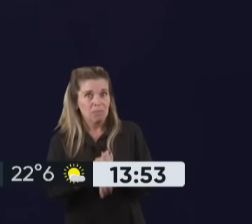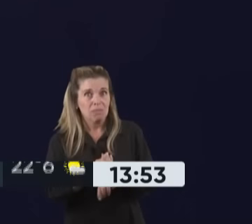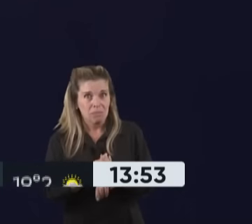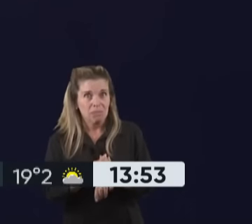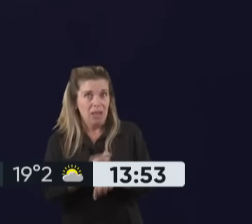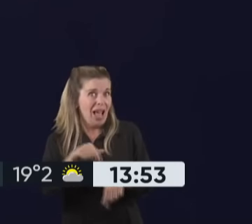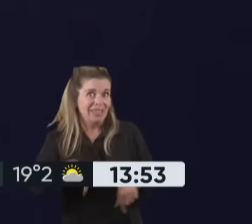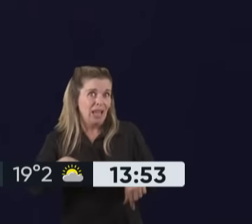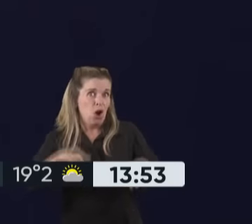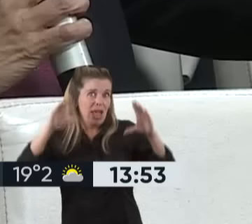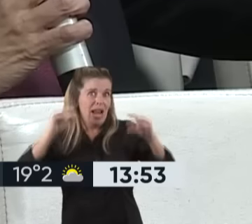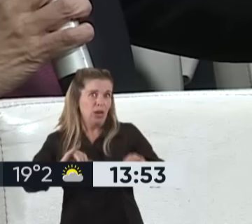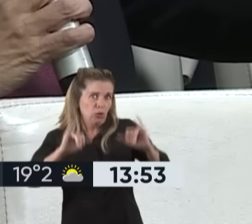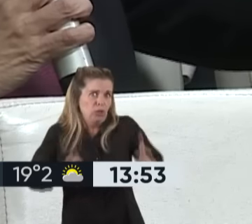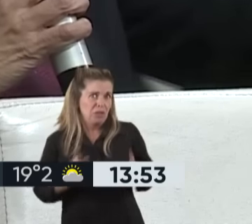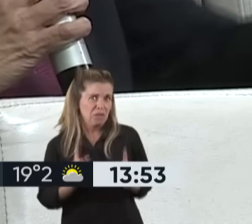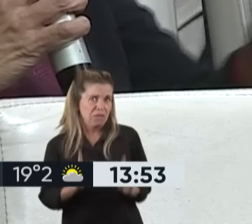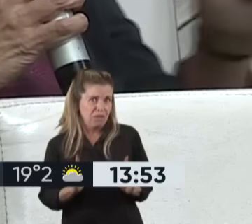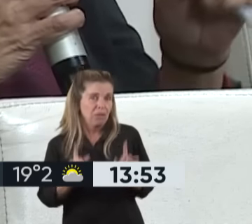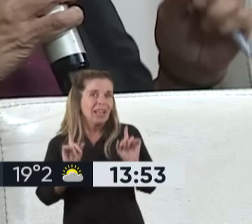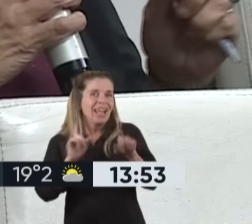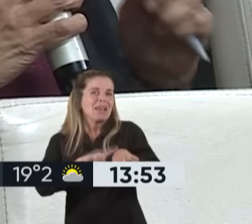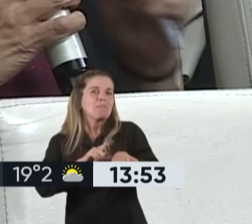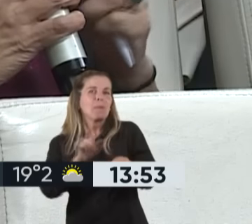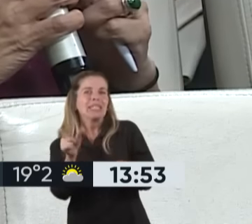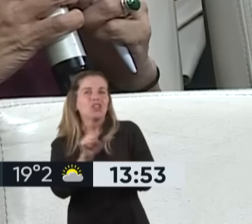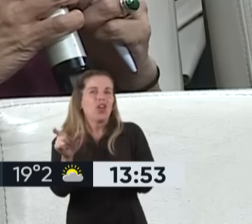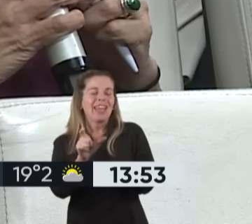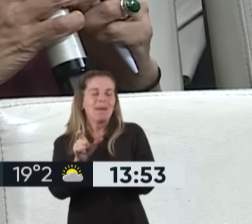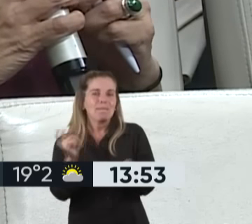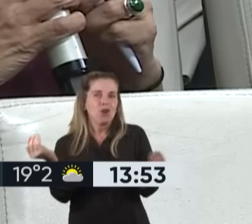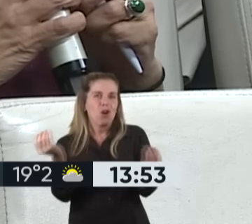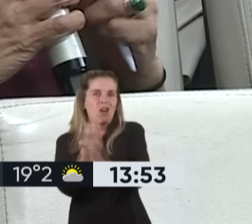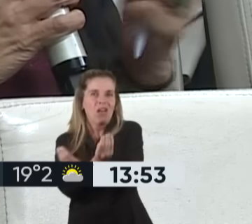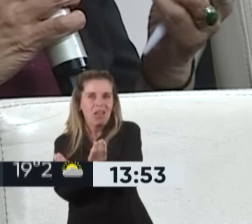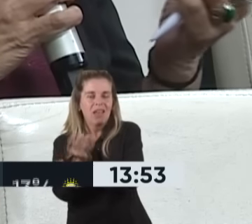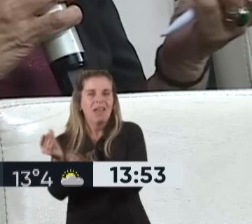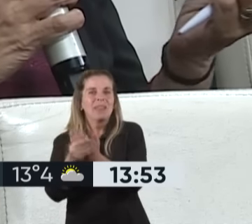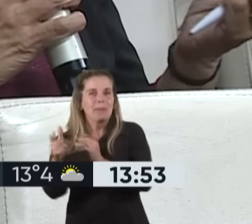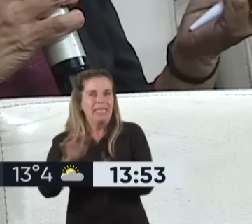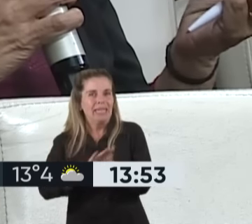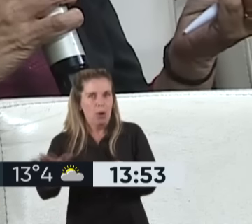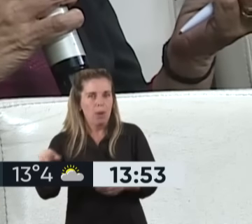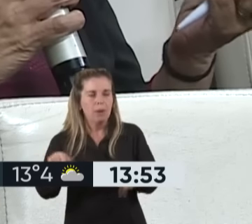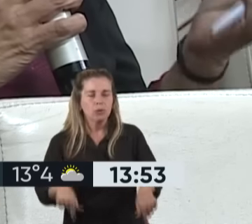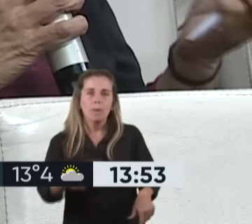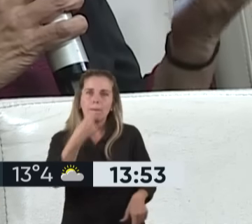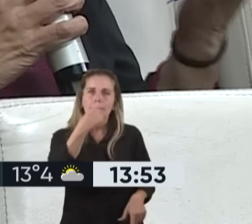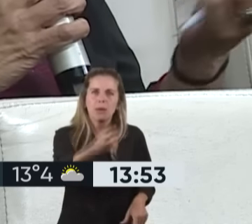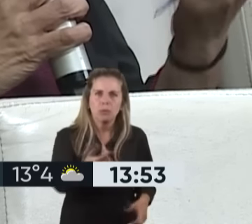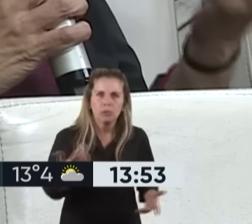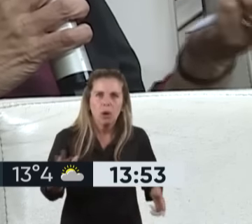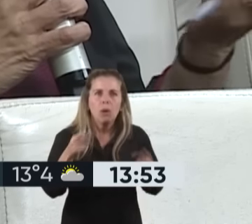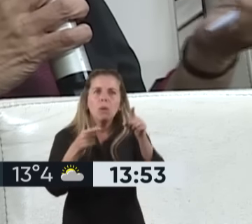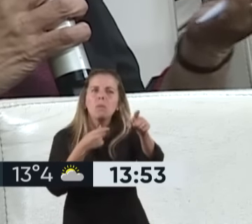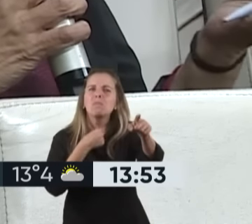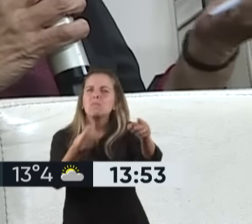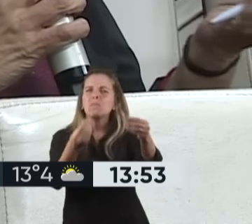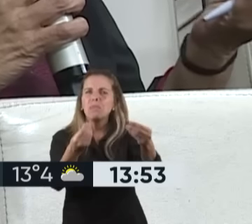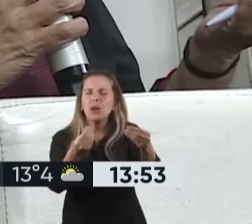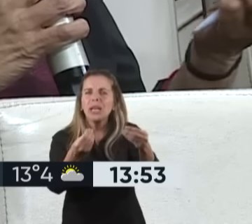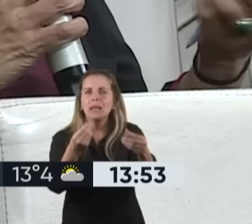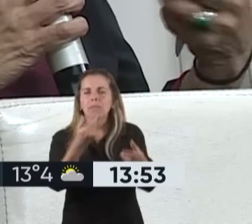23:59. Claro, estás en el proceso de transición. Mi pregunta es, ¿por qué crees que te pidieron